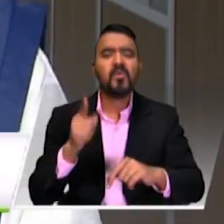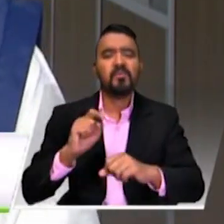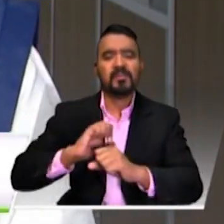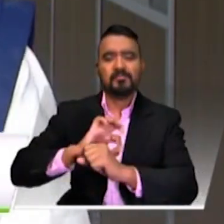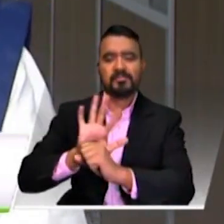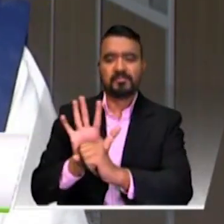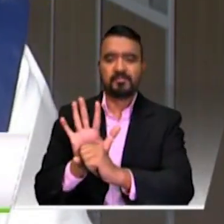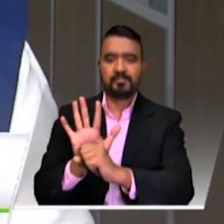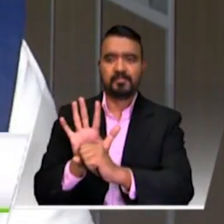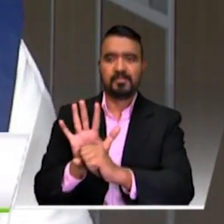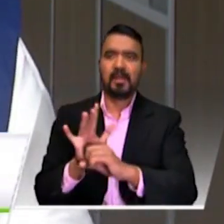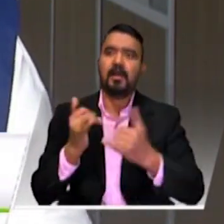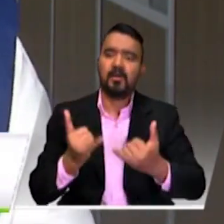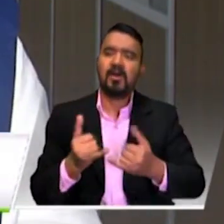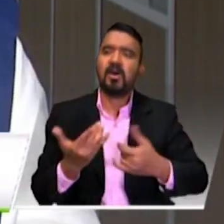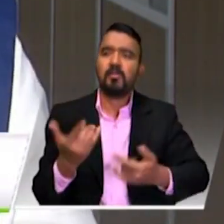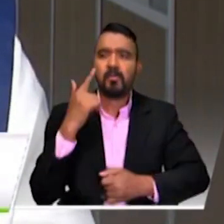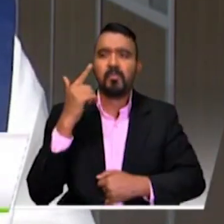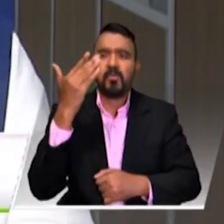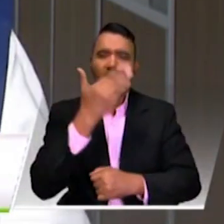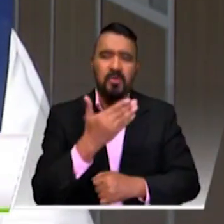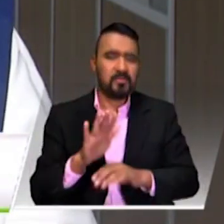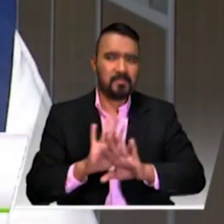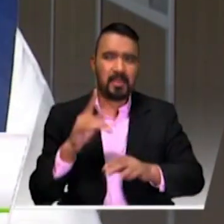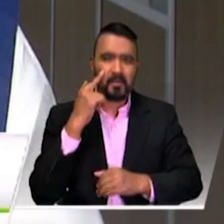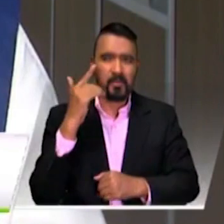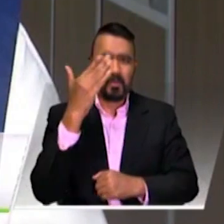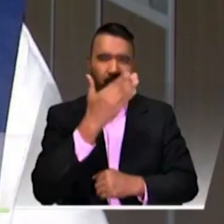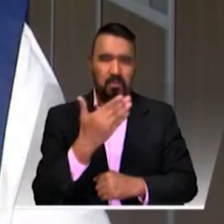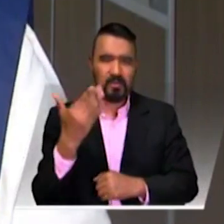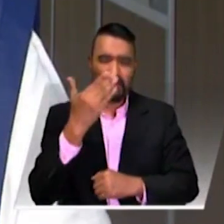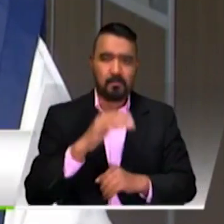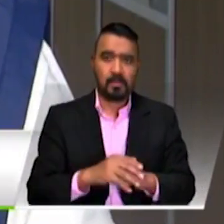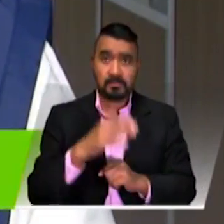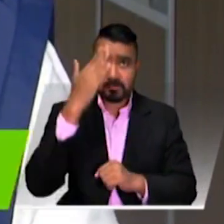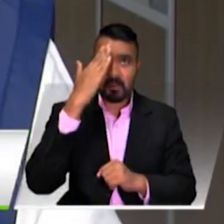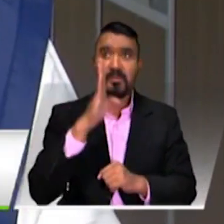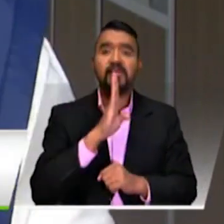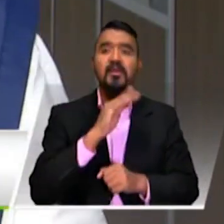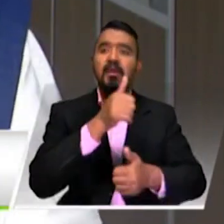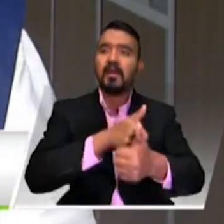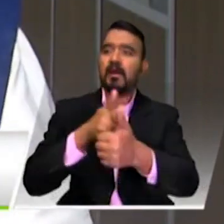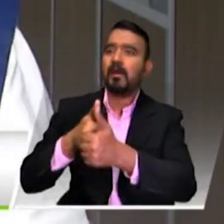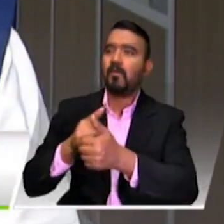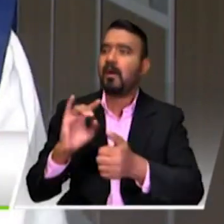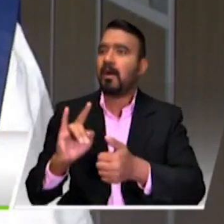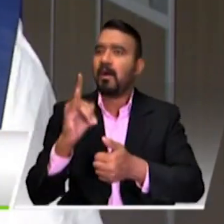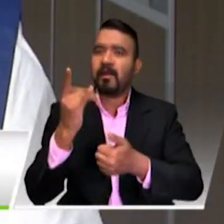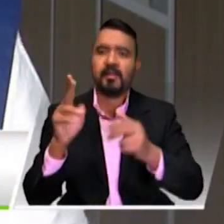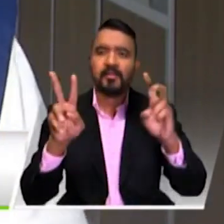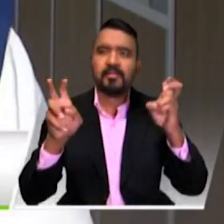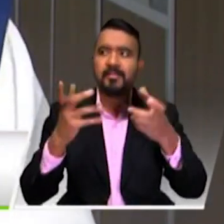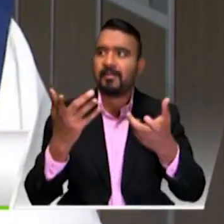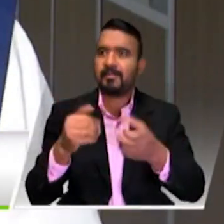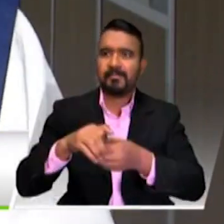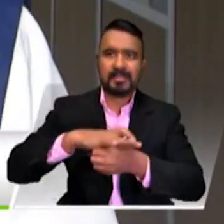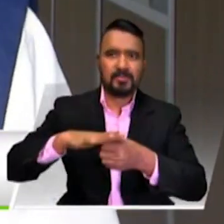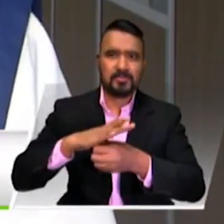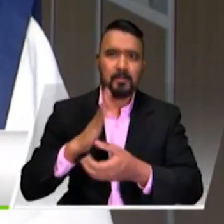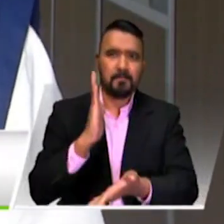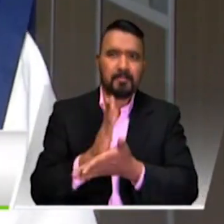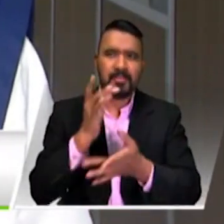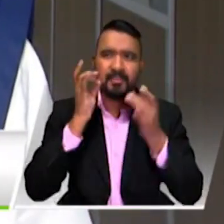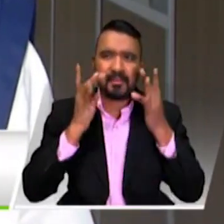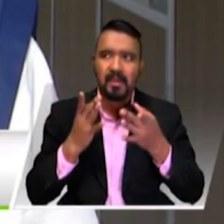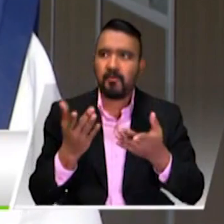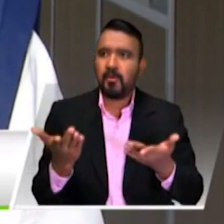ejercicio de simulación. Este ejercicio es identificar cómo estamos preparados para los diferentes eventos